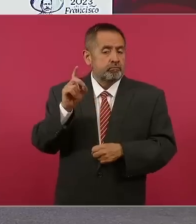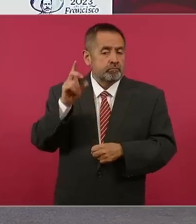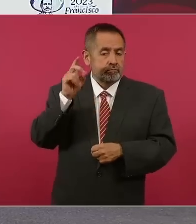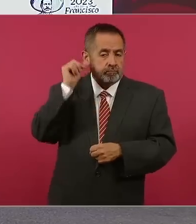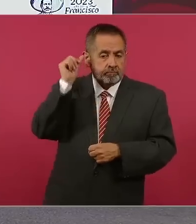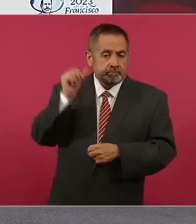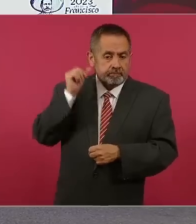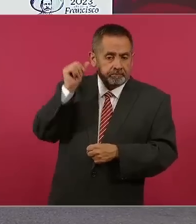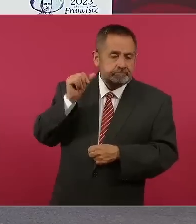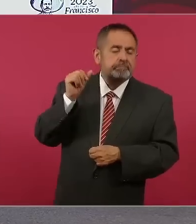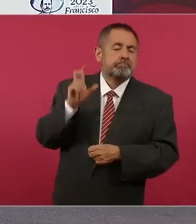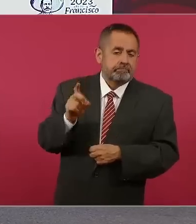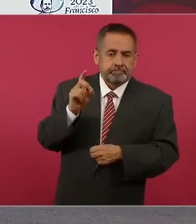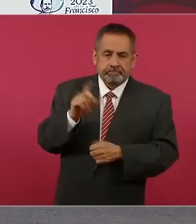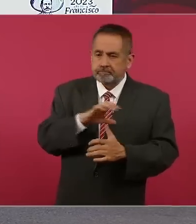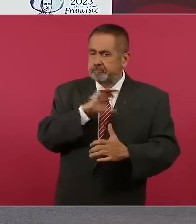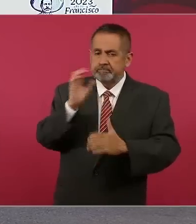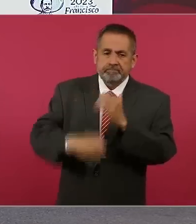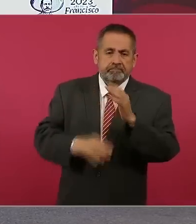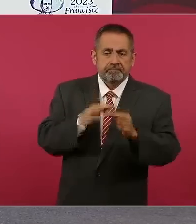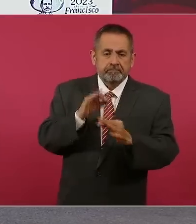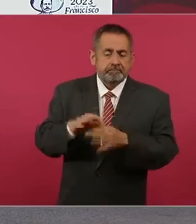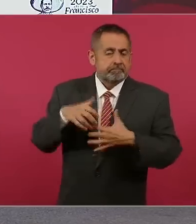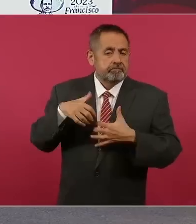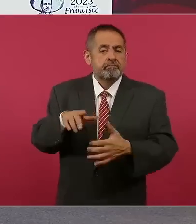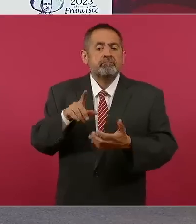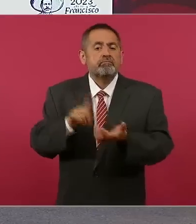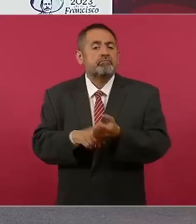una generación total de un poco más de